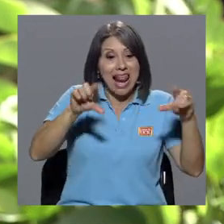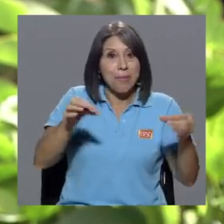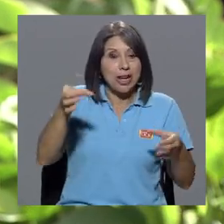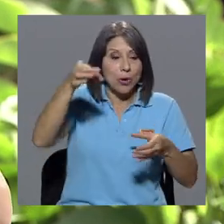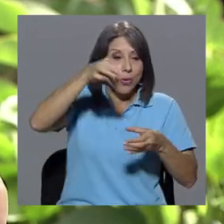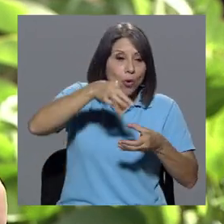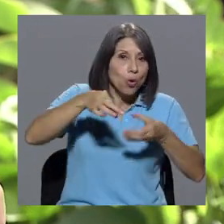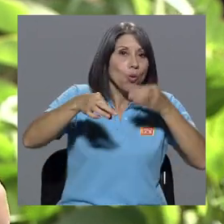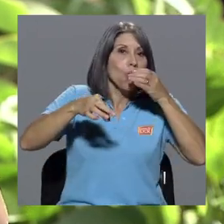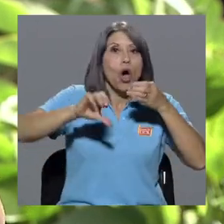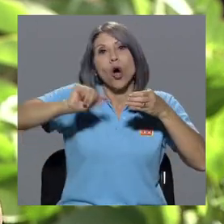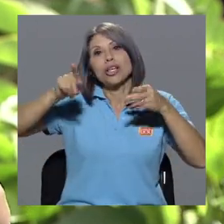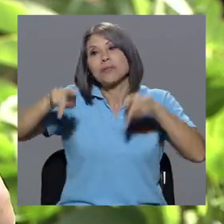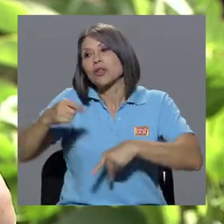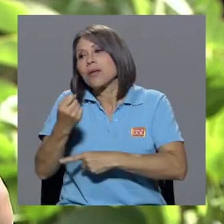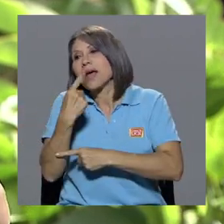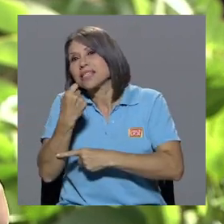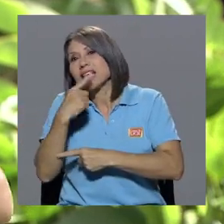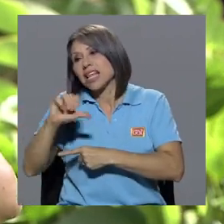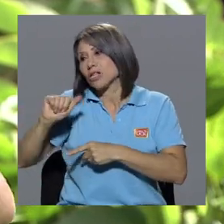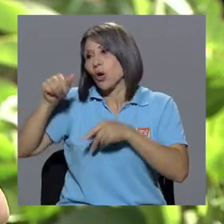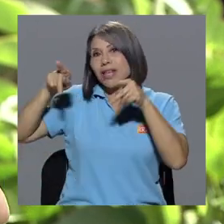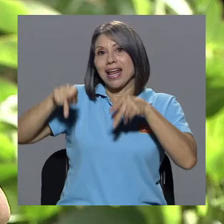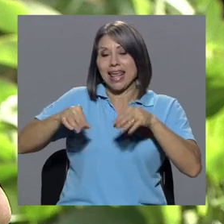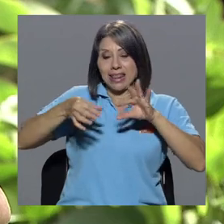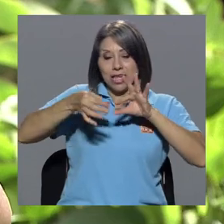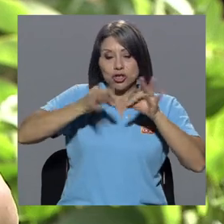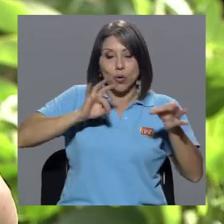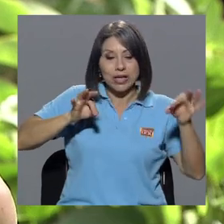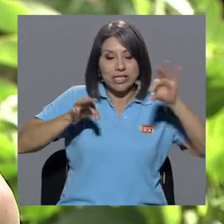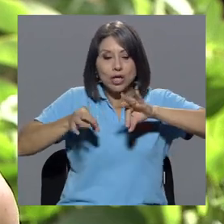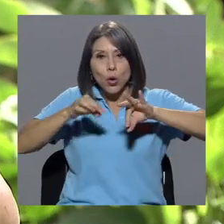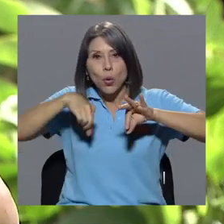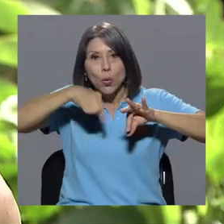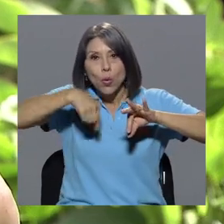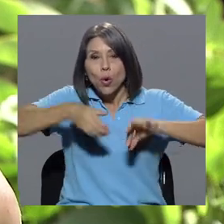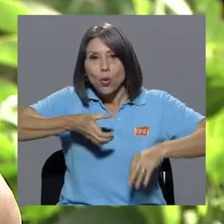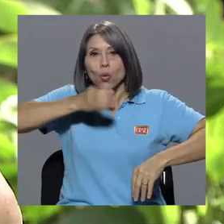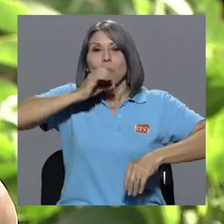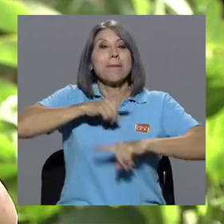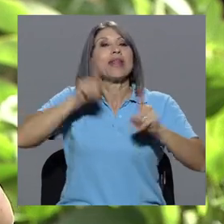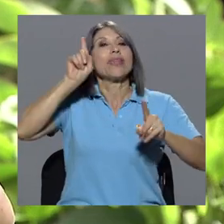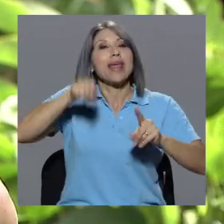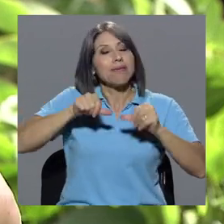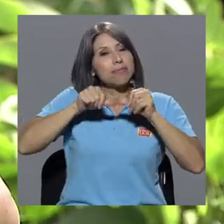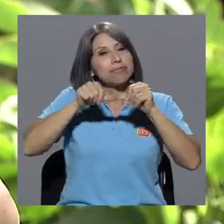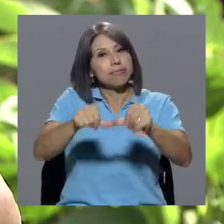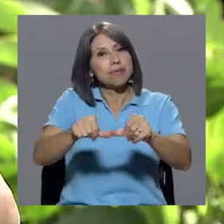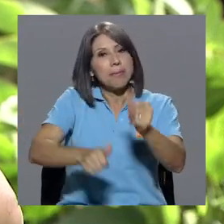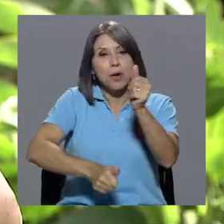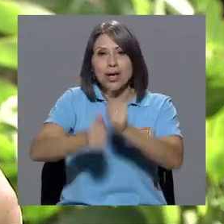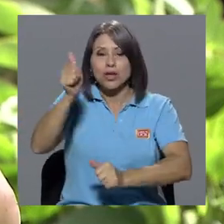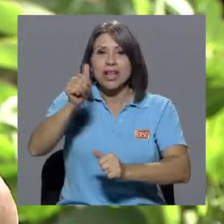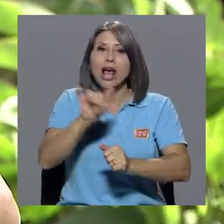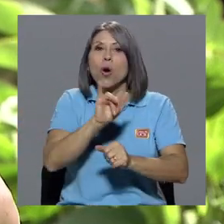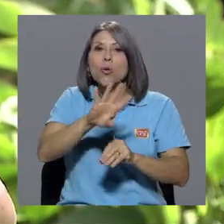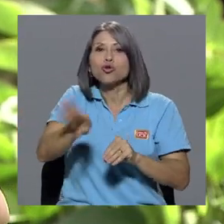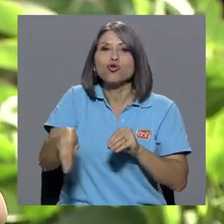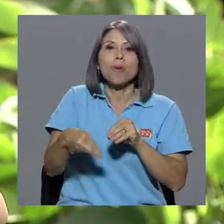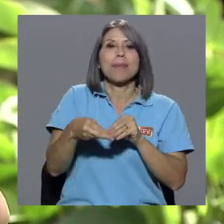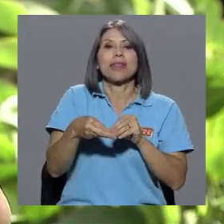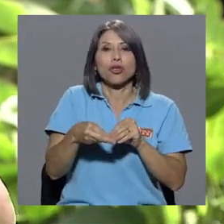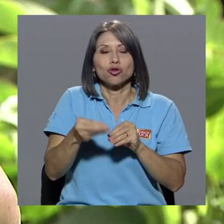gente que se toma sus pastillas, otra gente que se toma su sobrecito polvito. La cuestión es que lo deben tomar, pero sí, la mayoría funcionan como